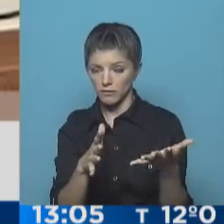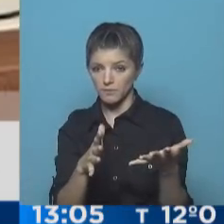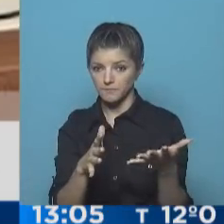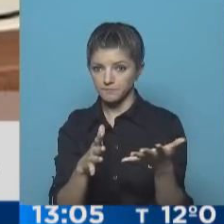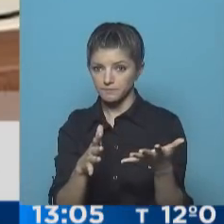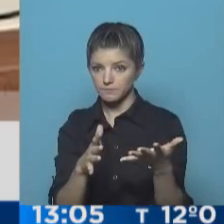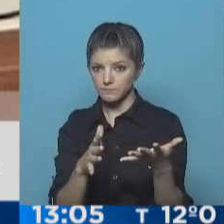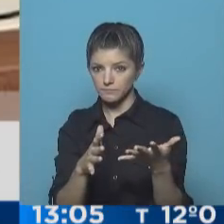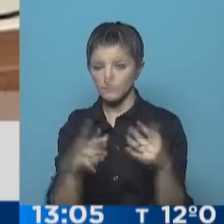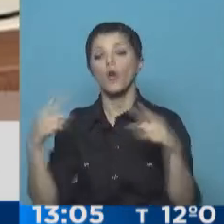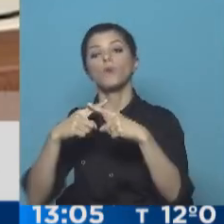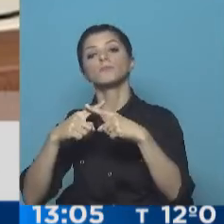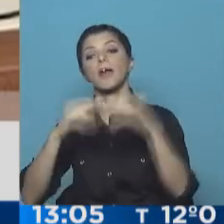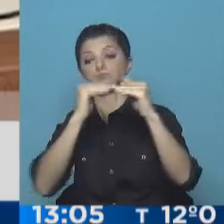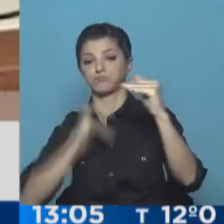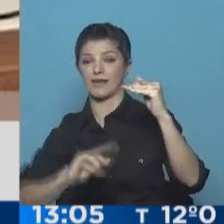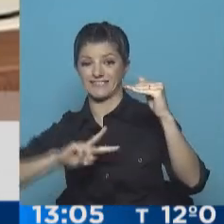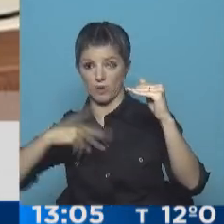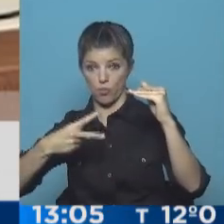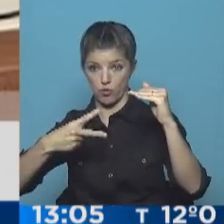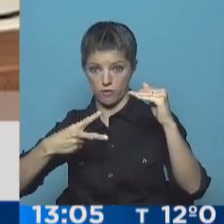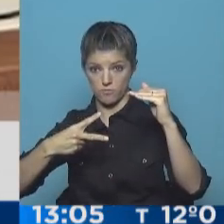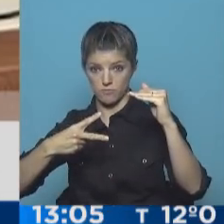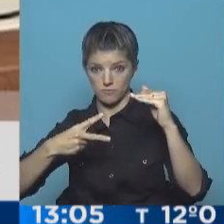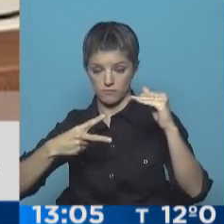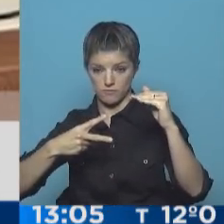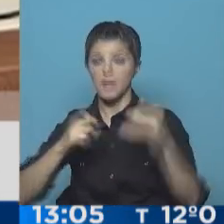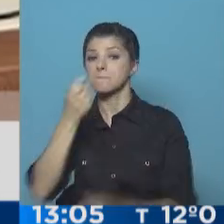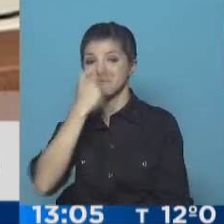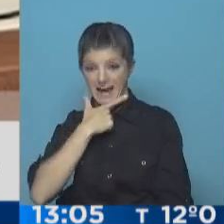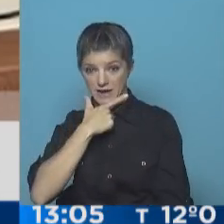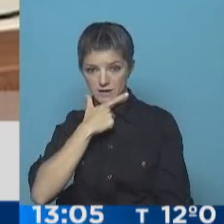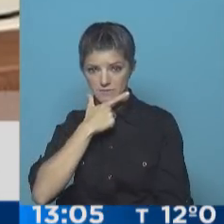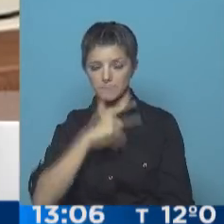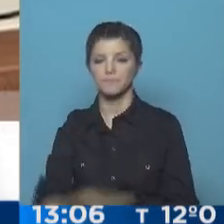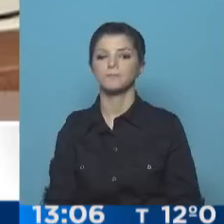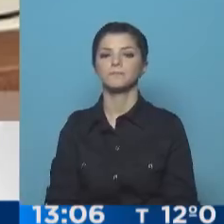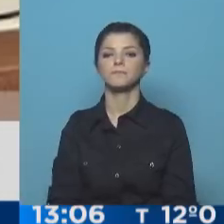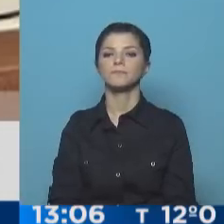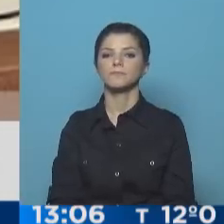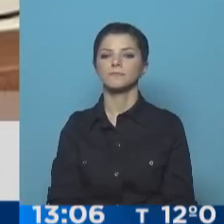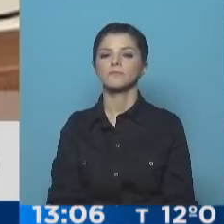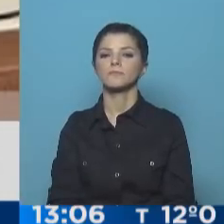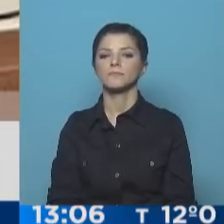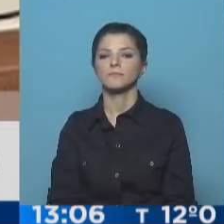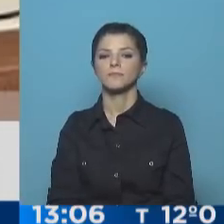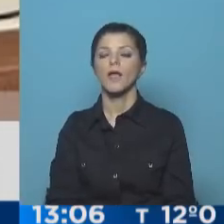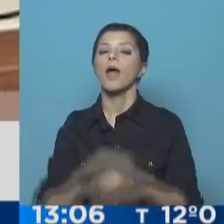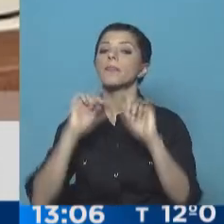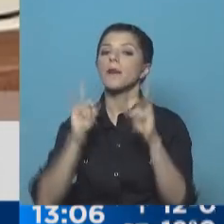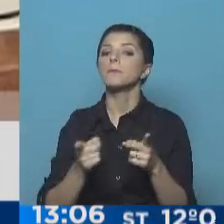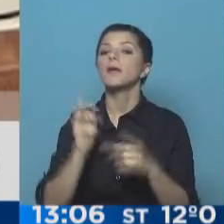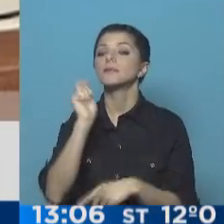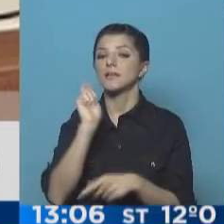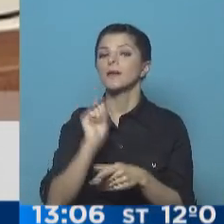el adversario político que llegó en el segundo lugar caso de de macri y también bueno el caso de Quien ganó la